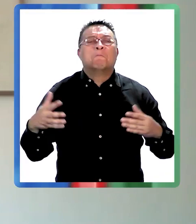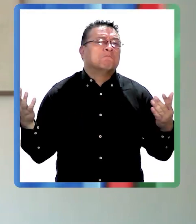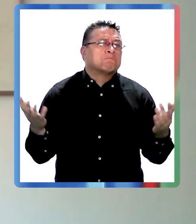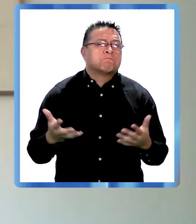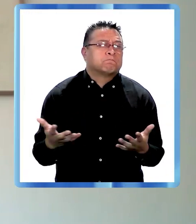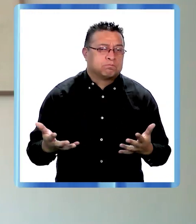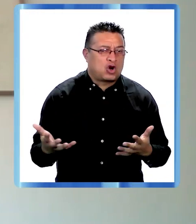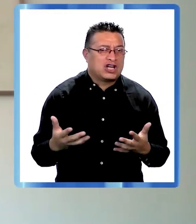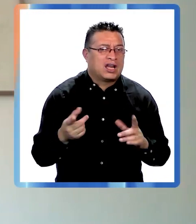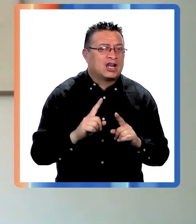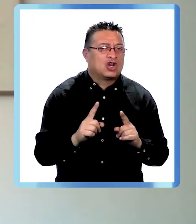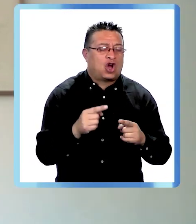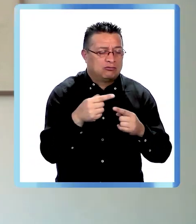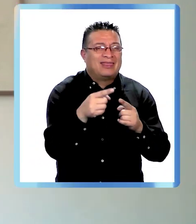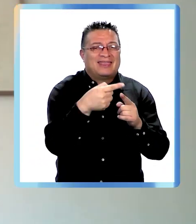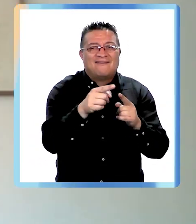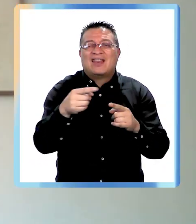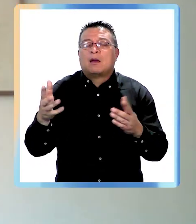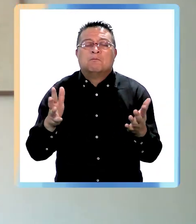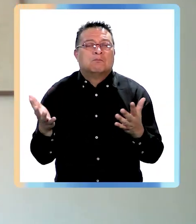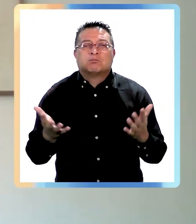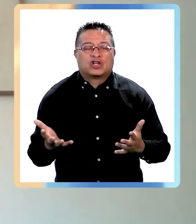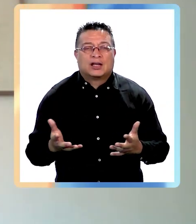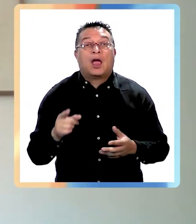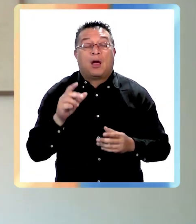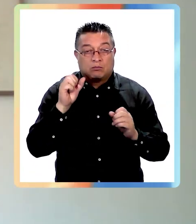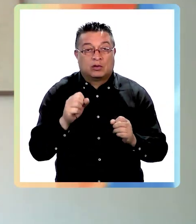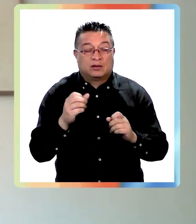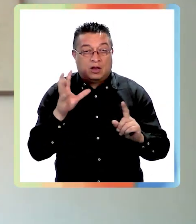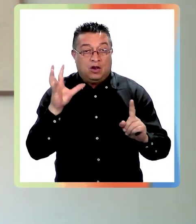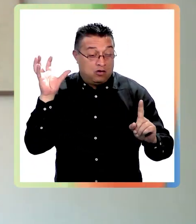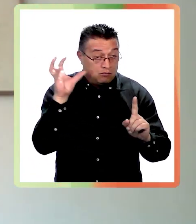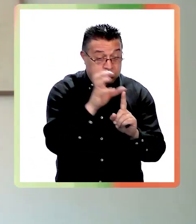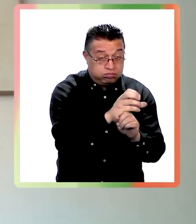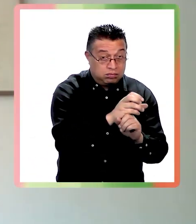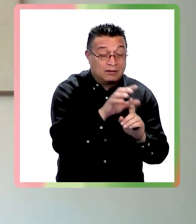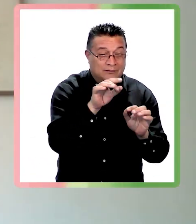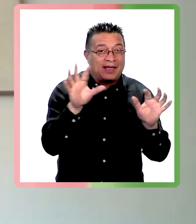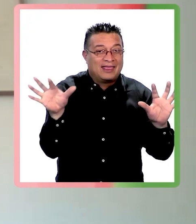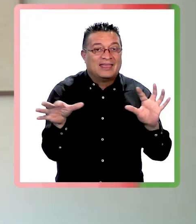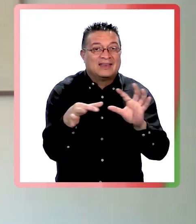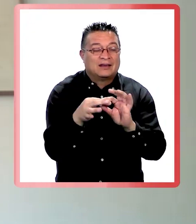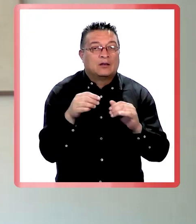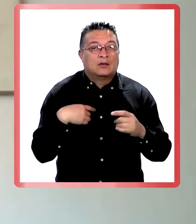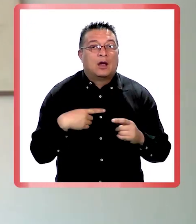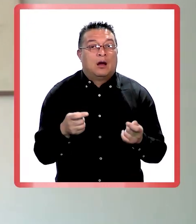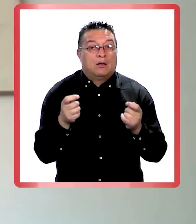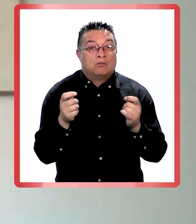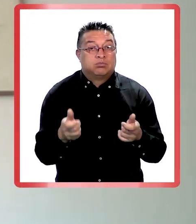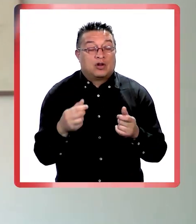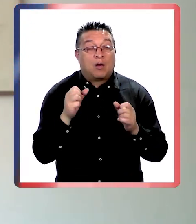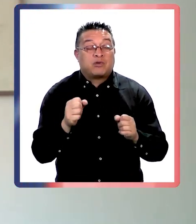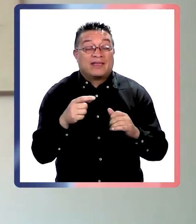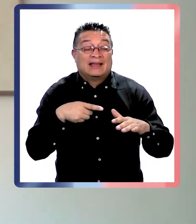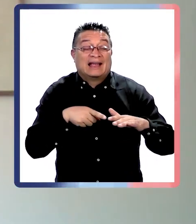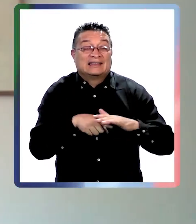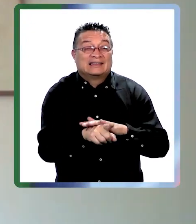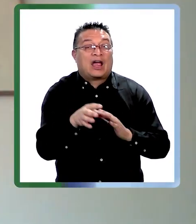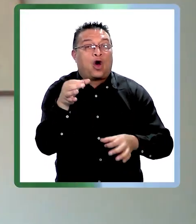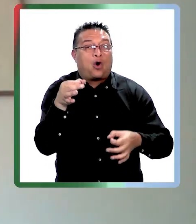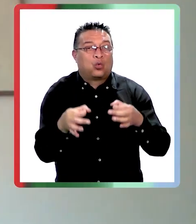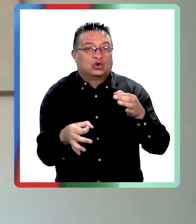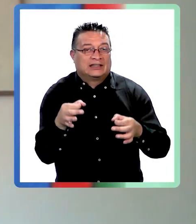se distribuye de la misma manera en el territorio? Porque la posibilidad de linchamiento está directamente asociada a la capacidad de acceder a